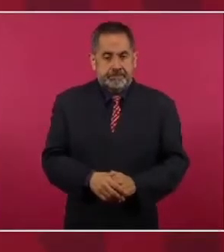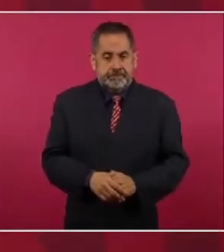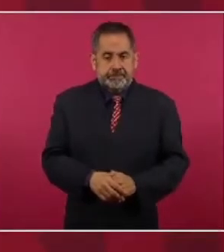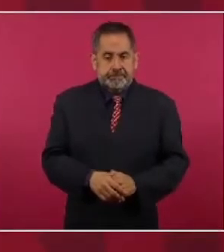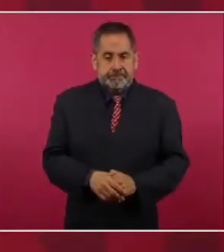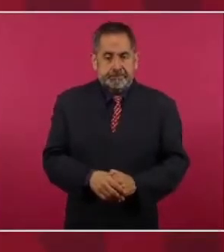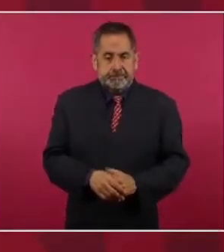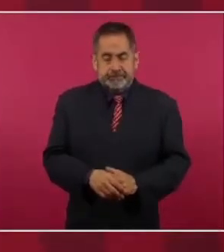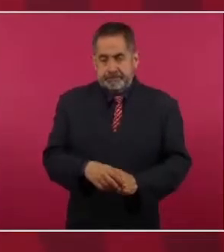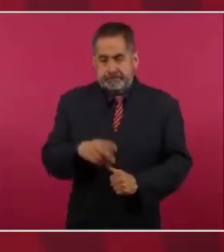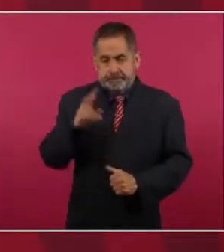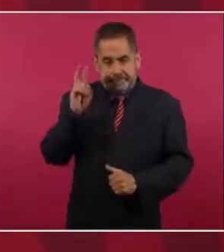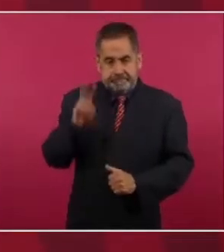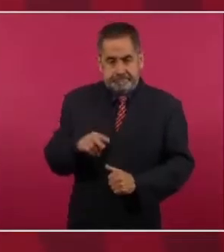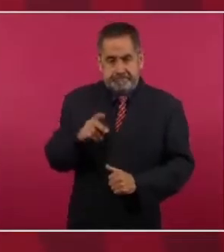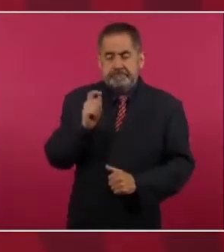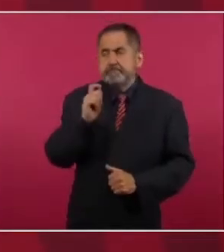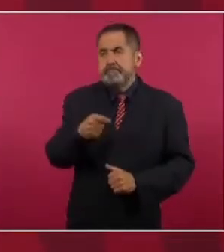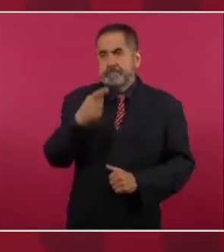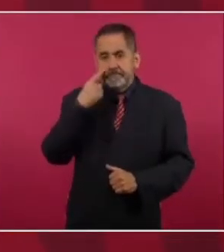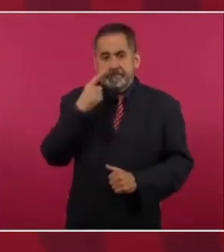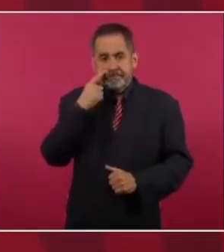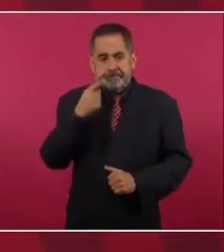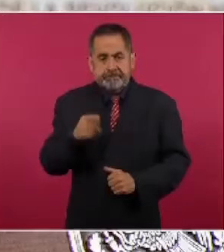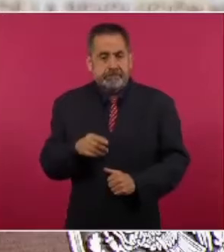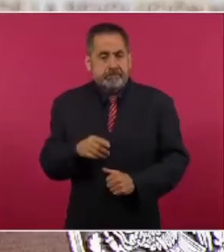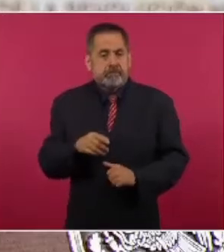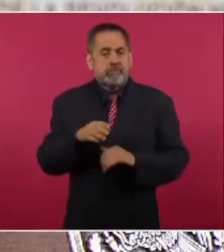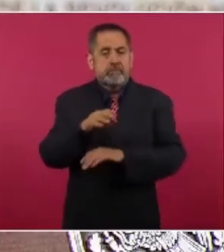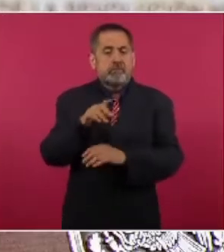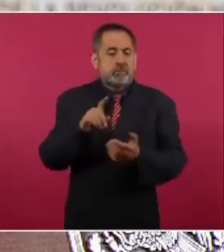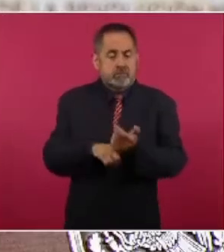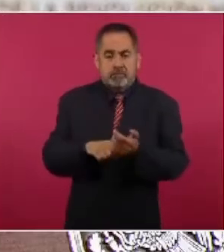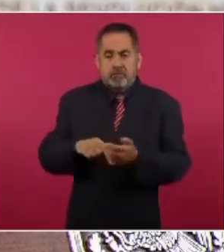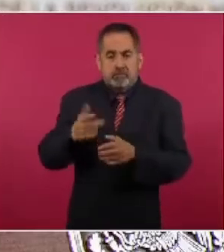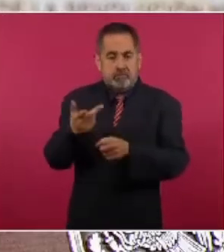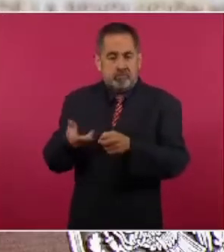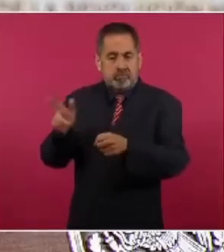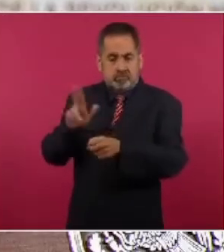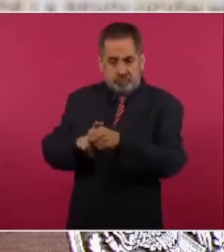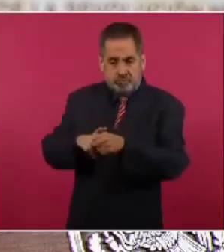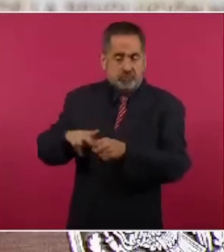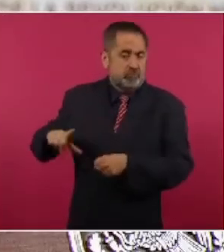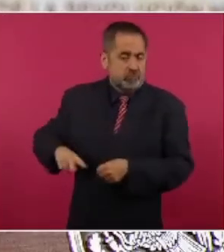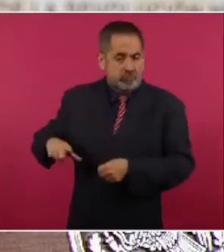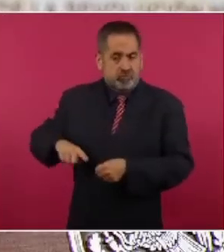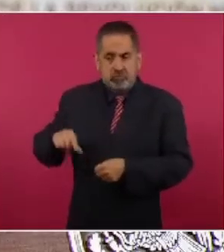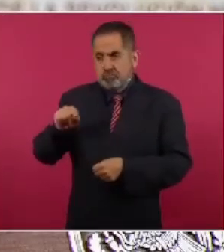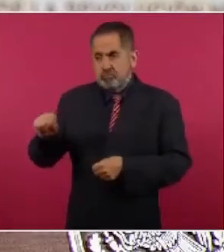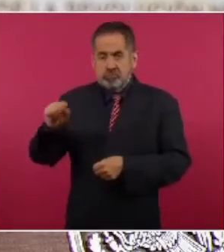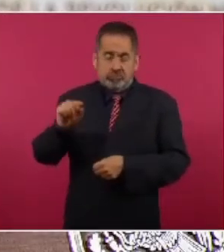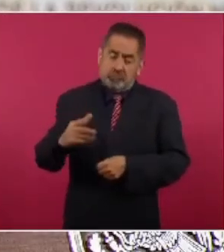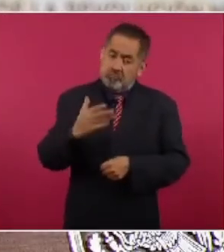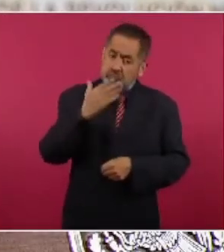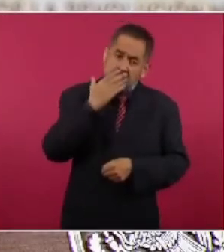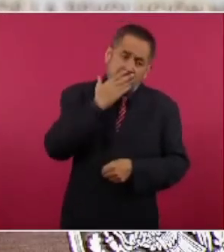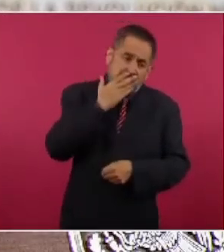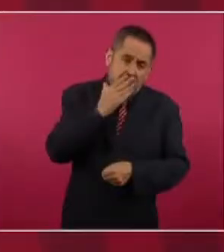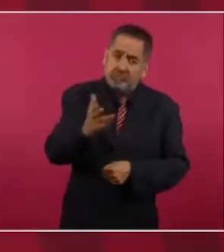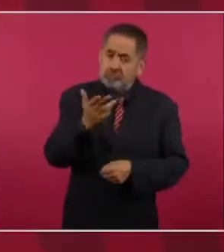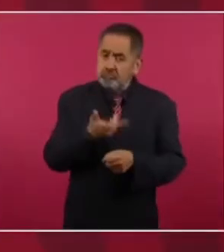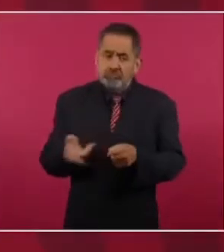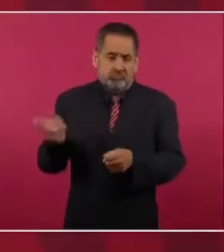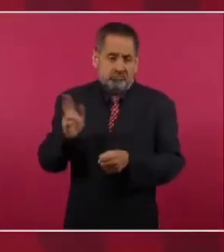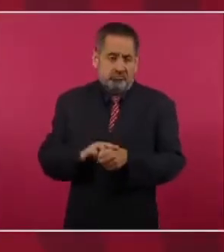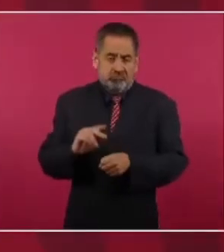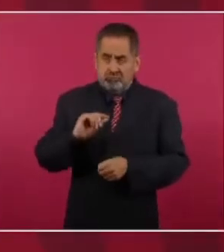el sector público en materia de salud tiene muy buenos hospitales, de